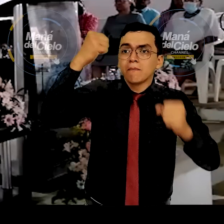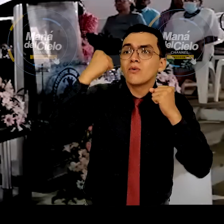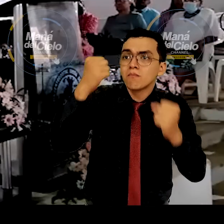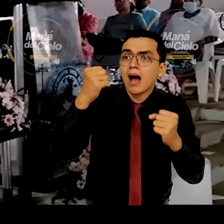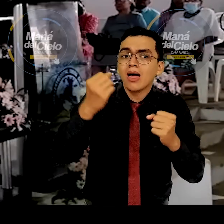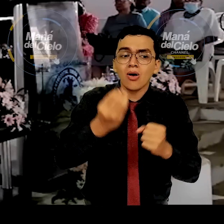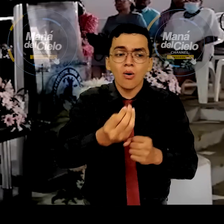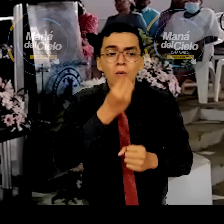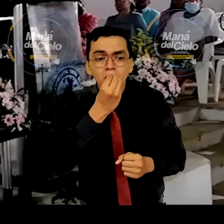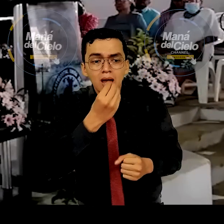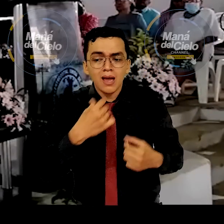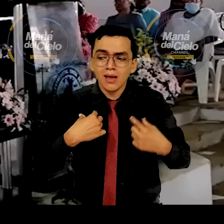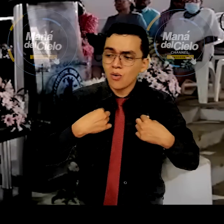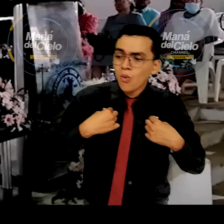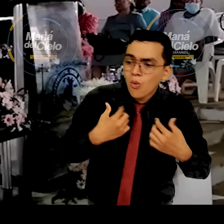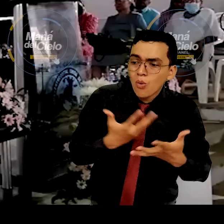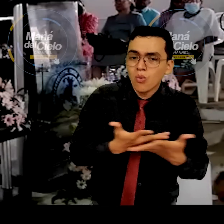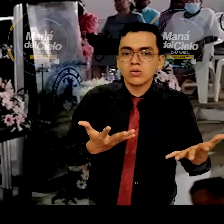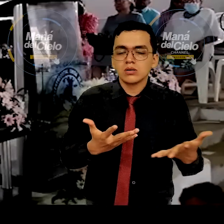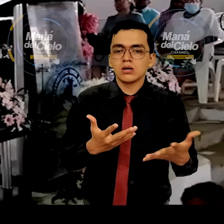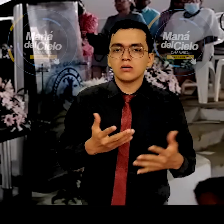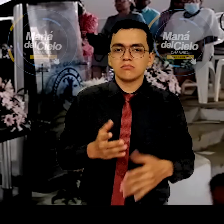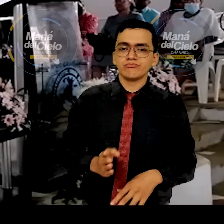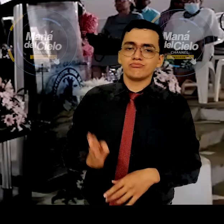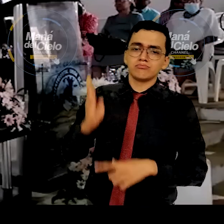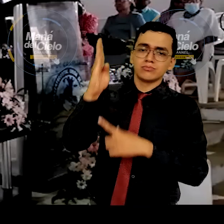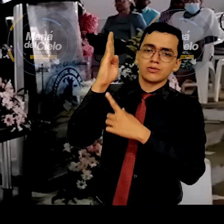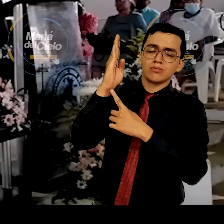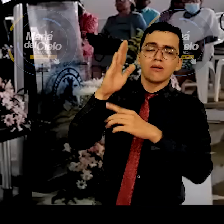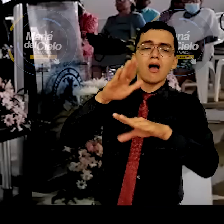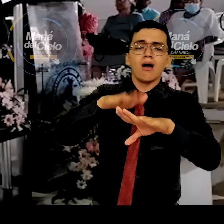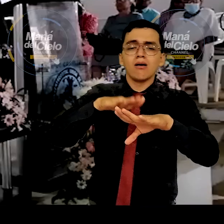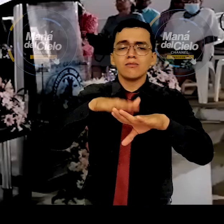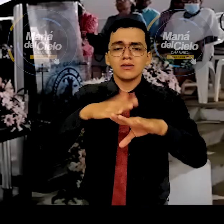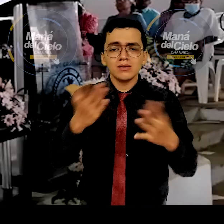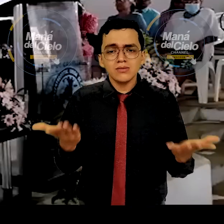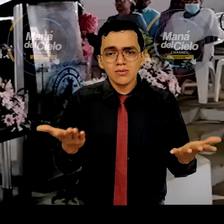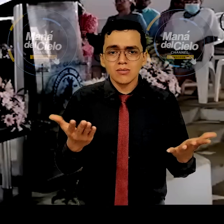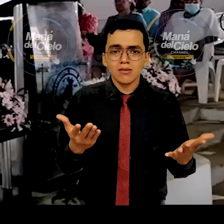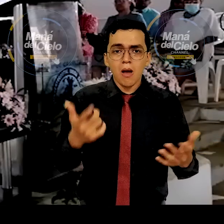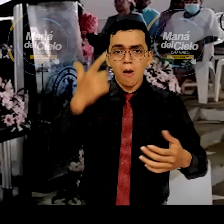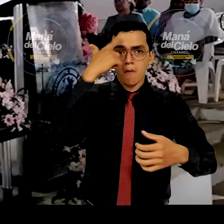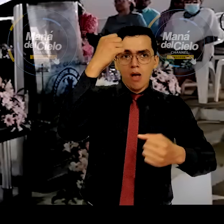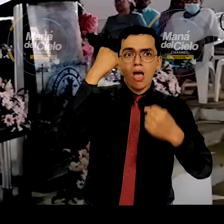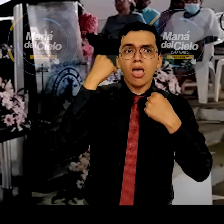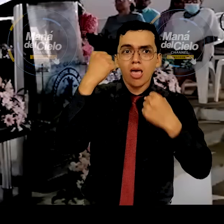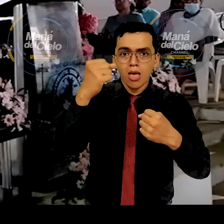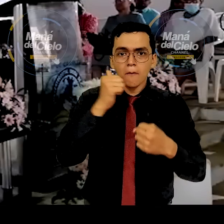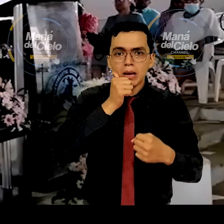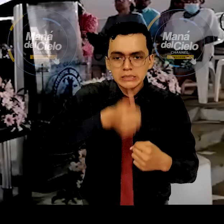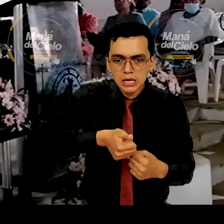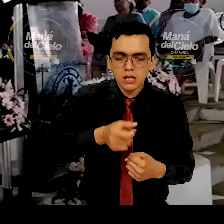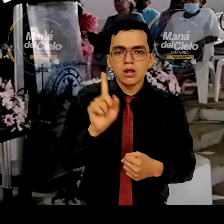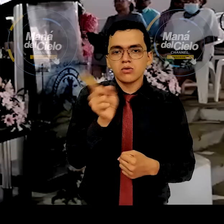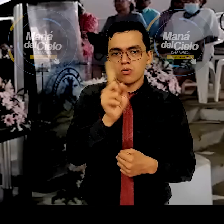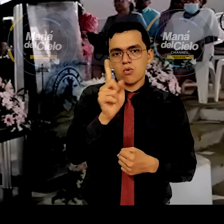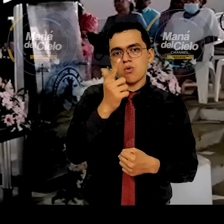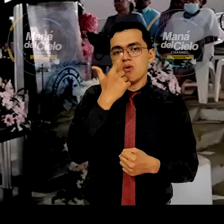Dios no anda con rodeos. Dios se va directo al grano, a las necesidades básicas del ser humano.